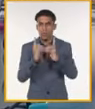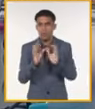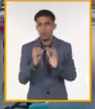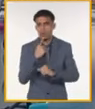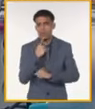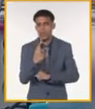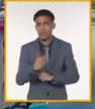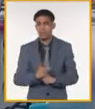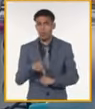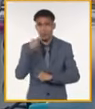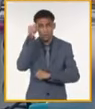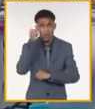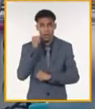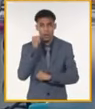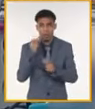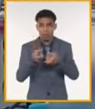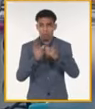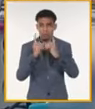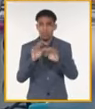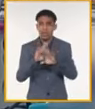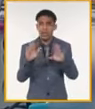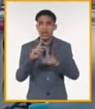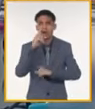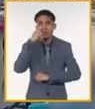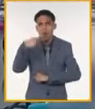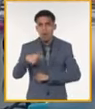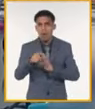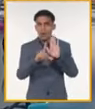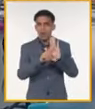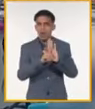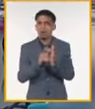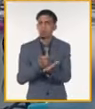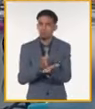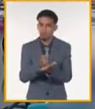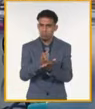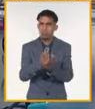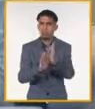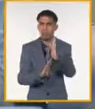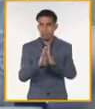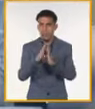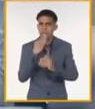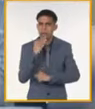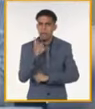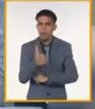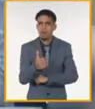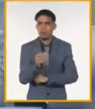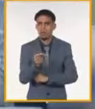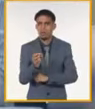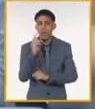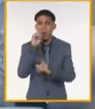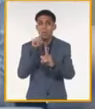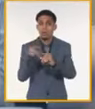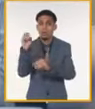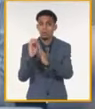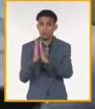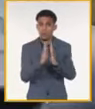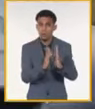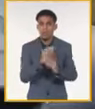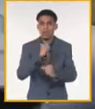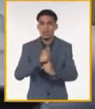desarrollada este sábado con estos decretos leyes se continúa avanzando en el camino correcto dirigido a reordenar el trabajo y